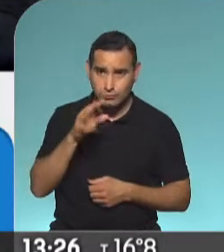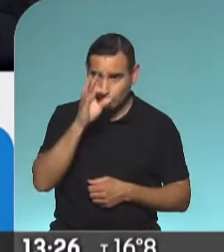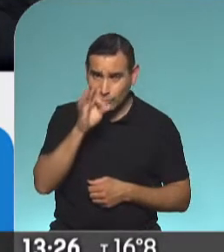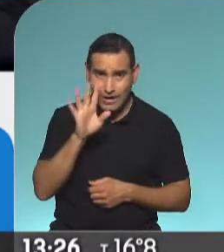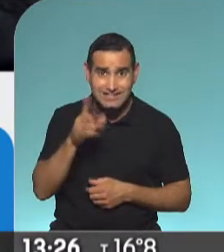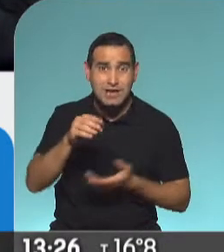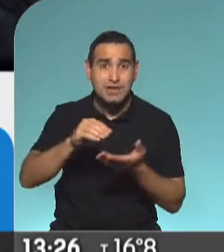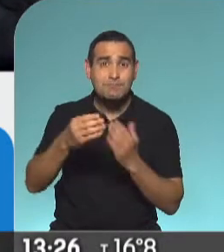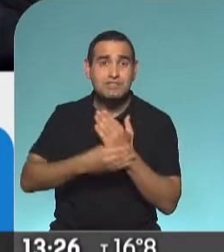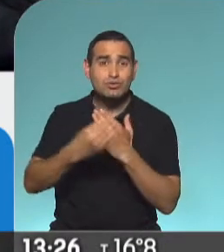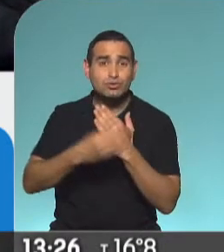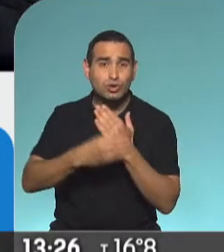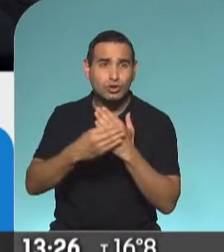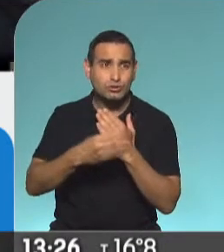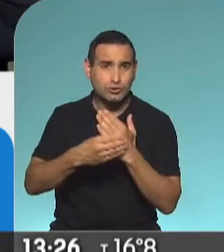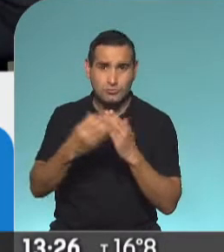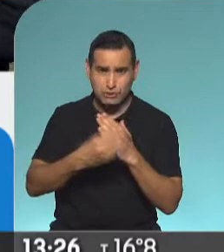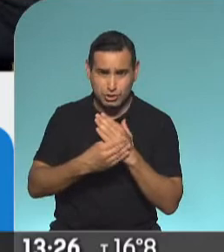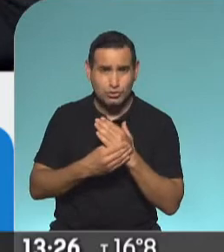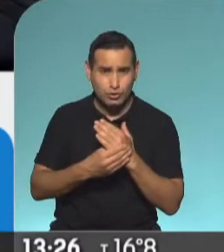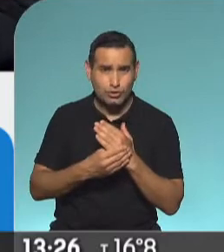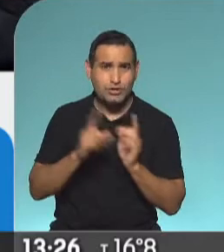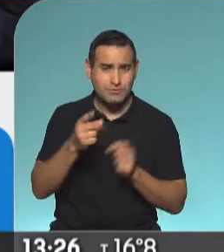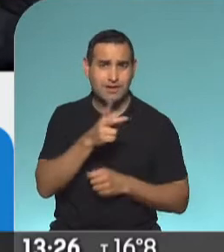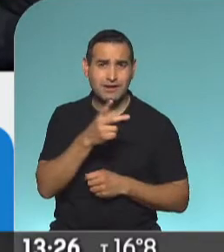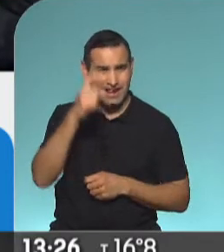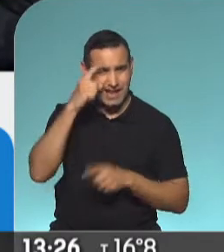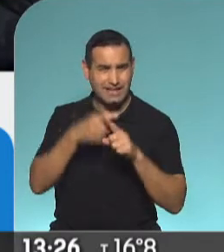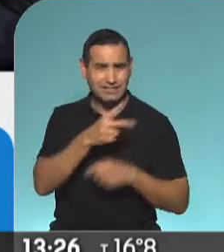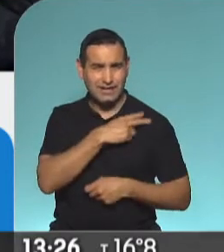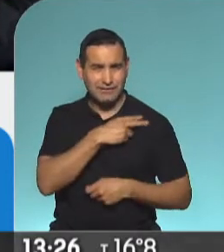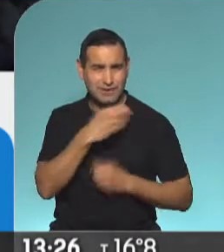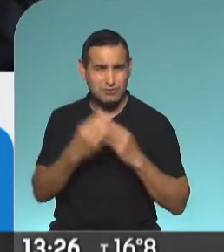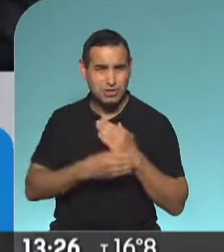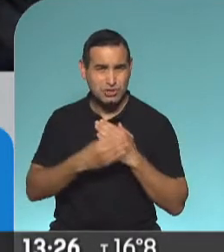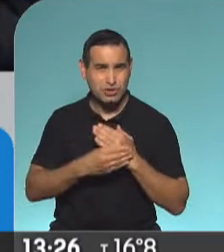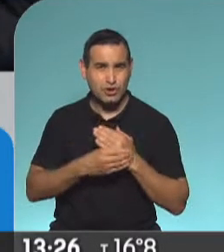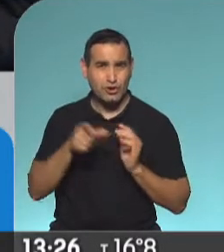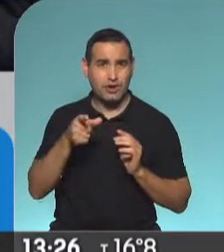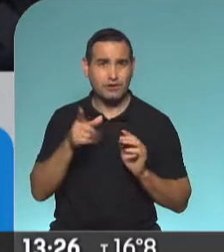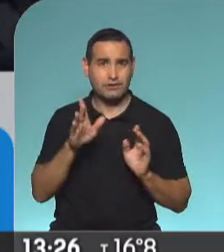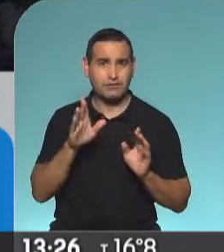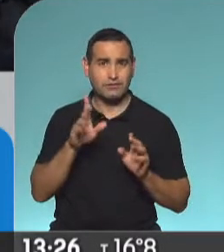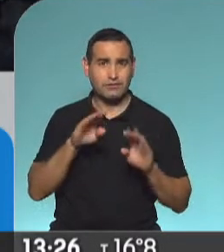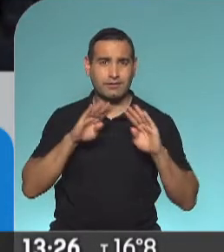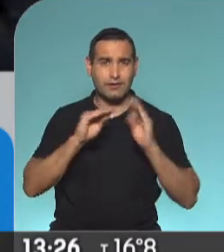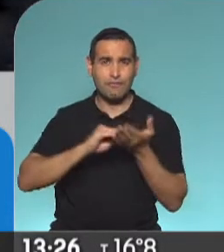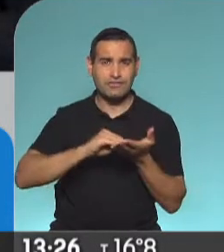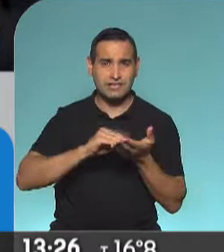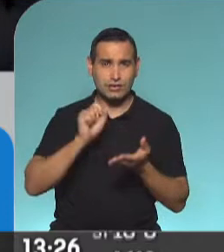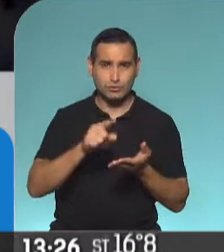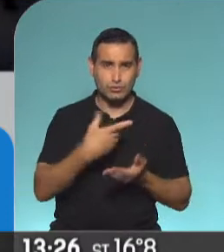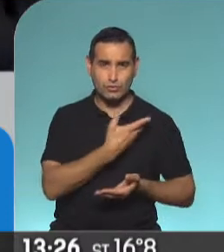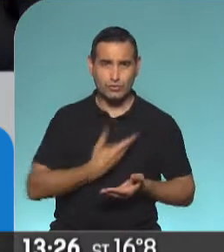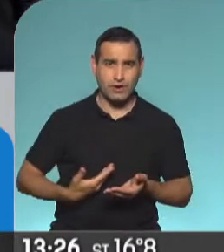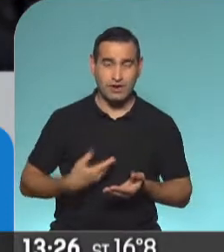Ministros, creo que hasta inclusive estuvo en algún momento el ex jefe de gabinete, instalados en el despacho de la presidencia de la Cámara de Diputados,